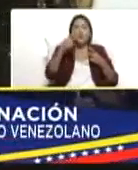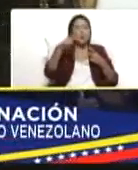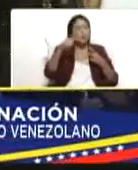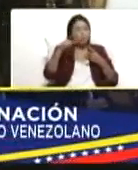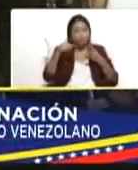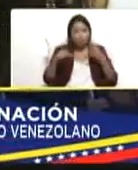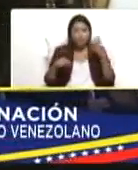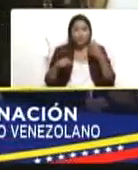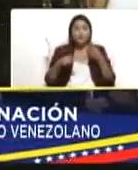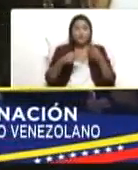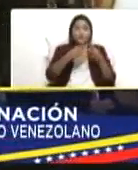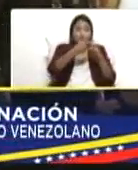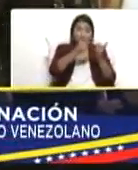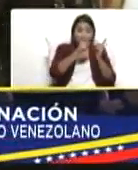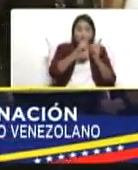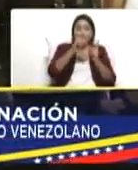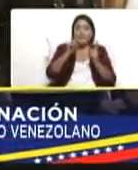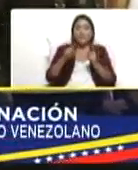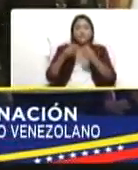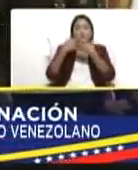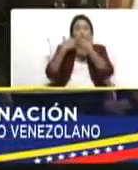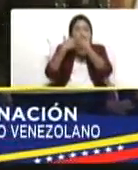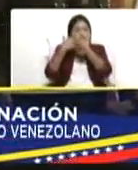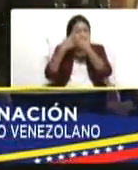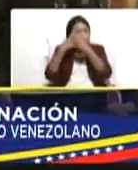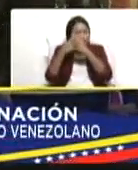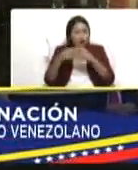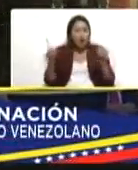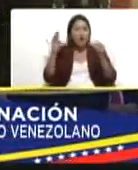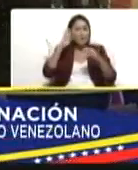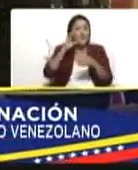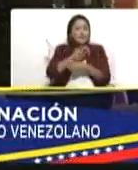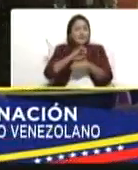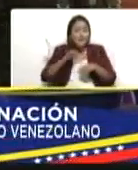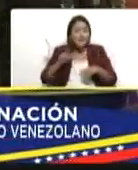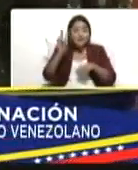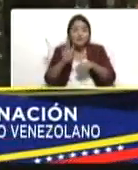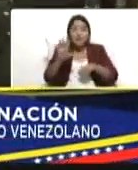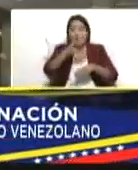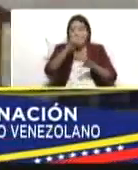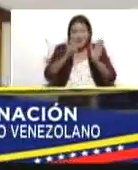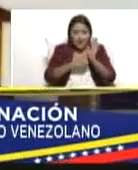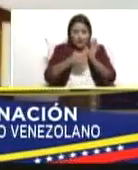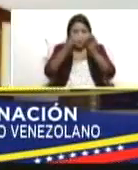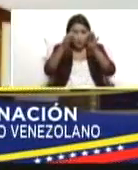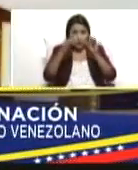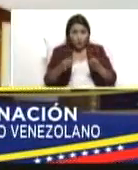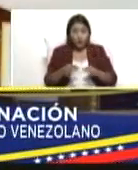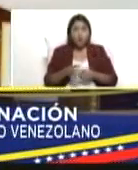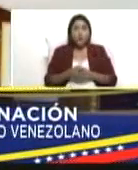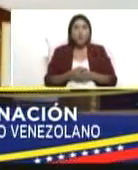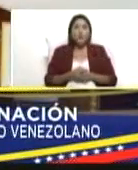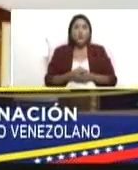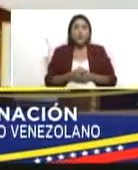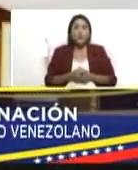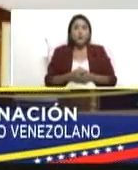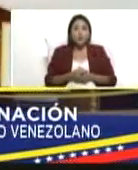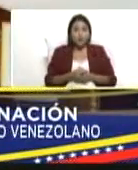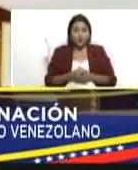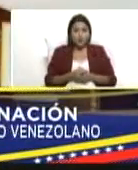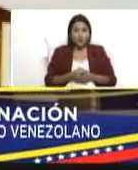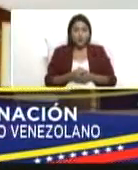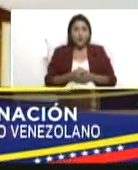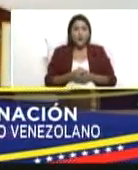y a través de ustedes mi saludo a toda la Fuerza Armada nacional bolivariana igualmente